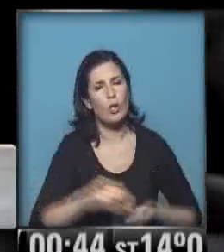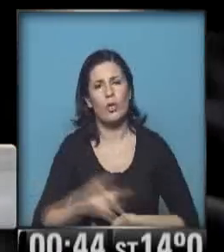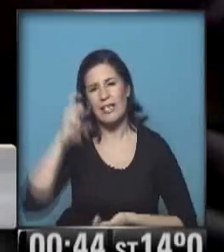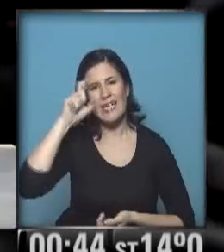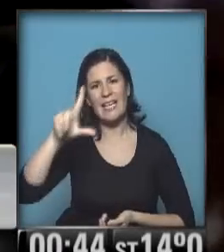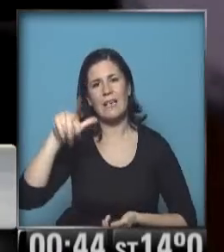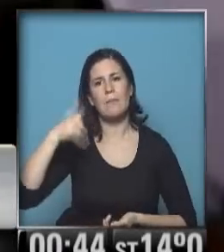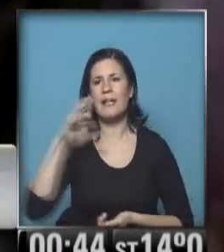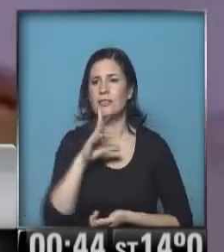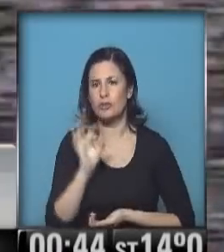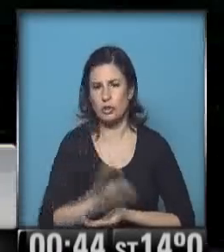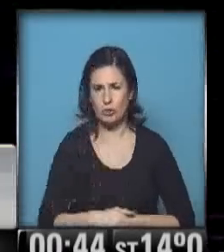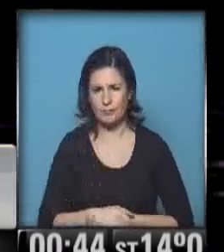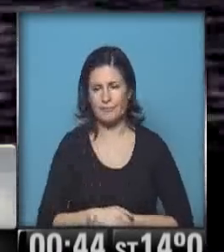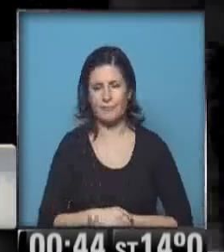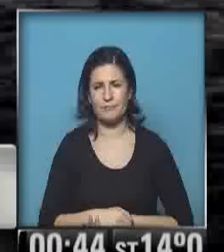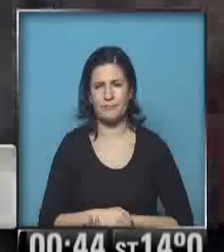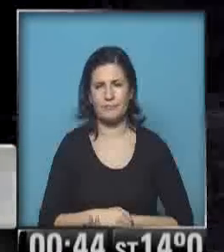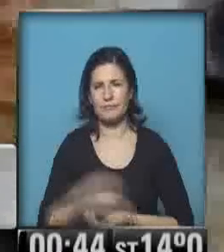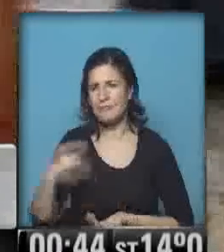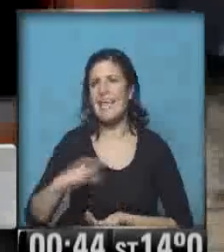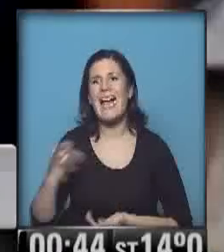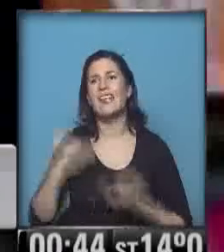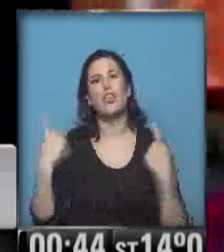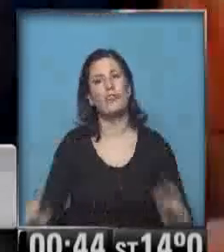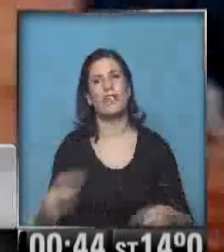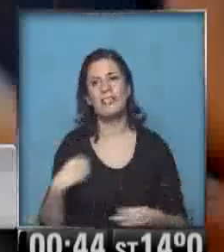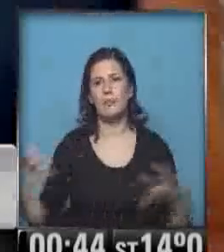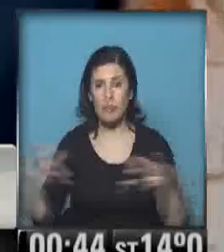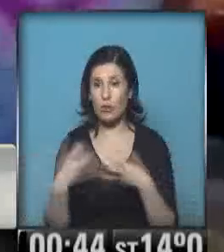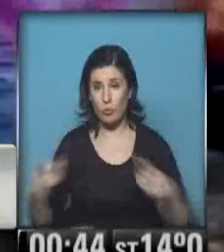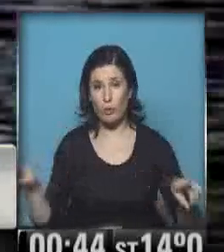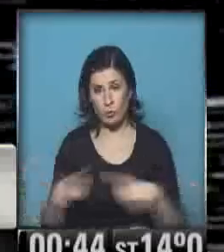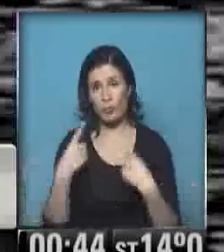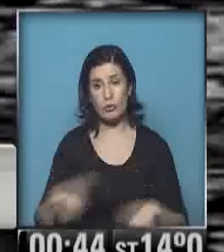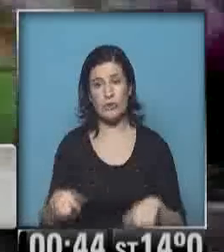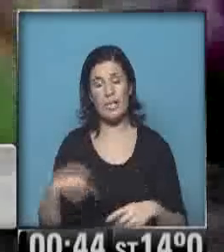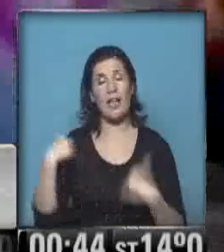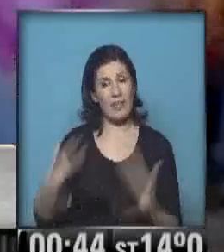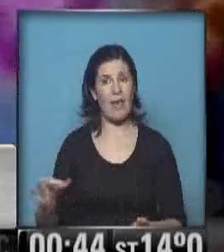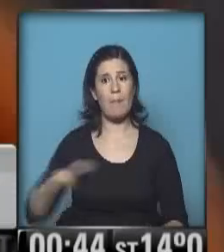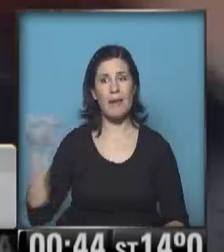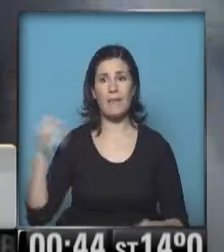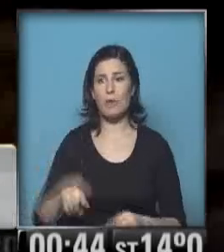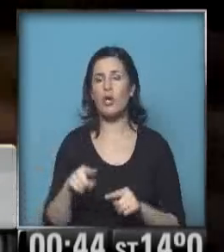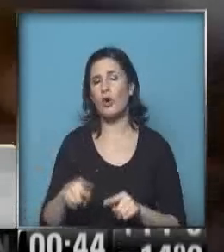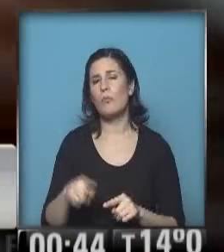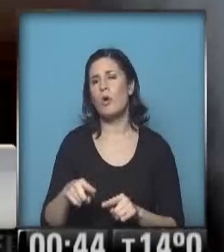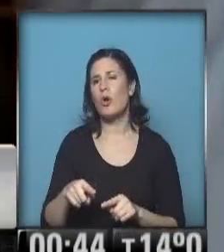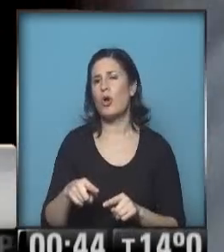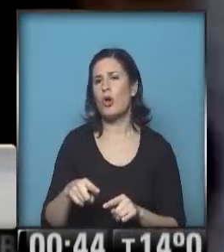Policía Motorizado, que es un año muy particular, digo, porque acaban de ser distinguidos como artista